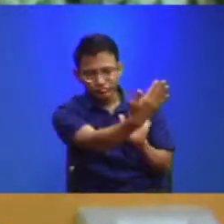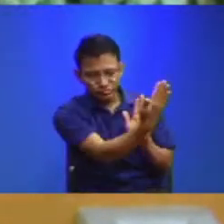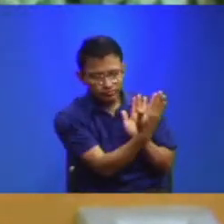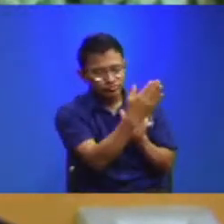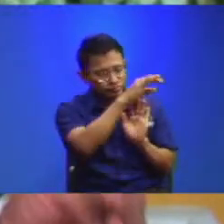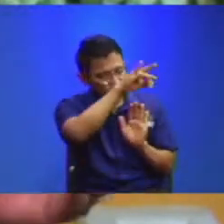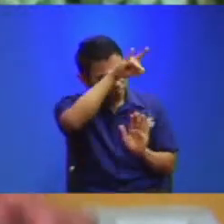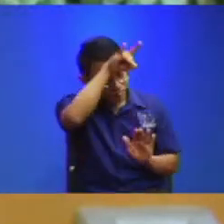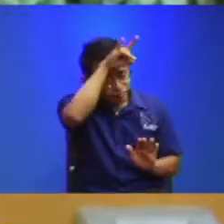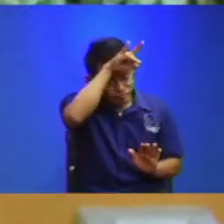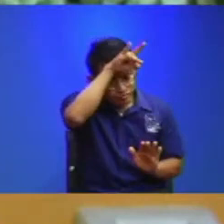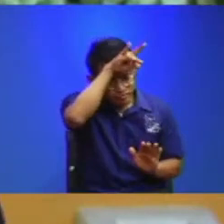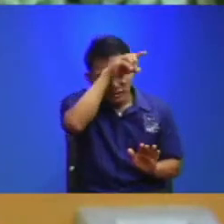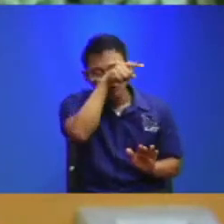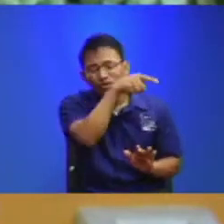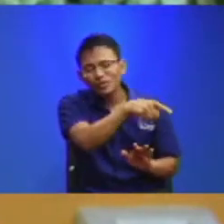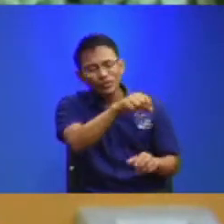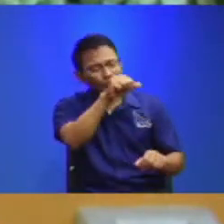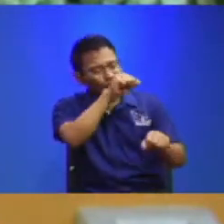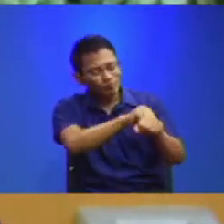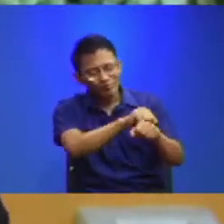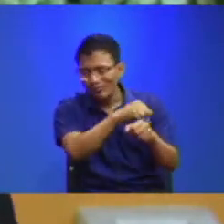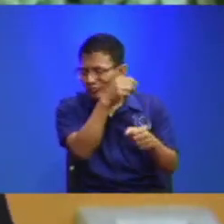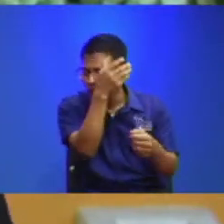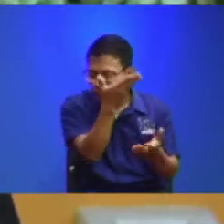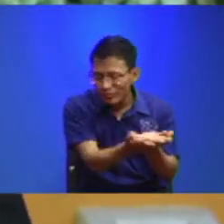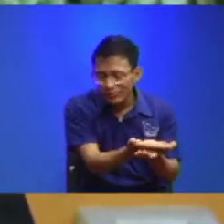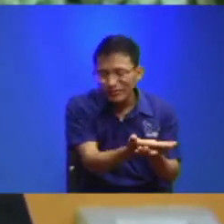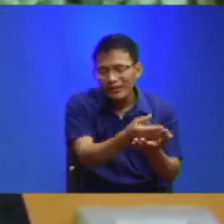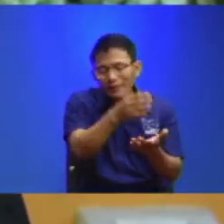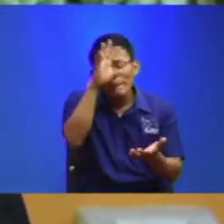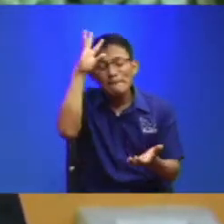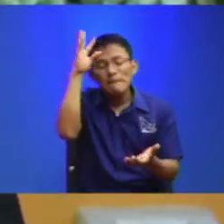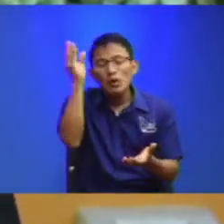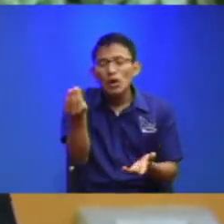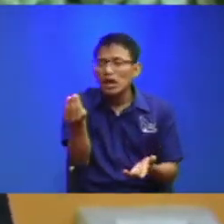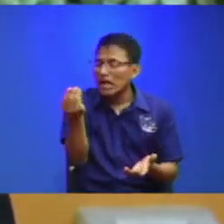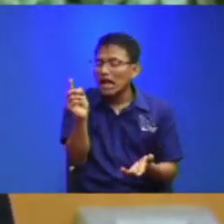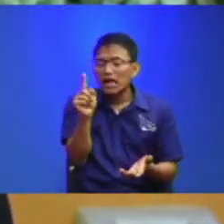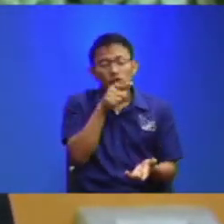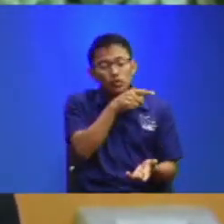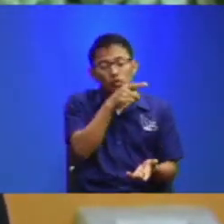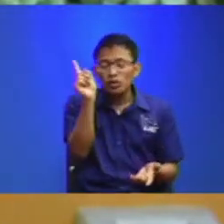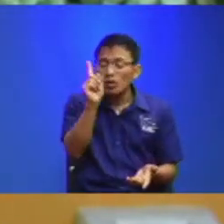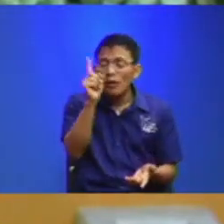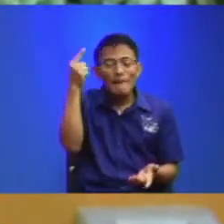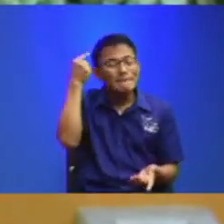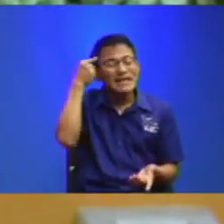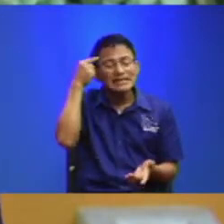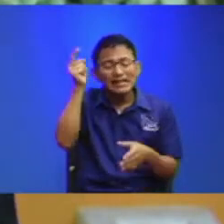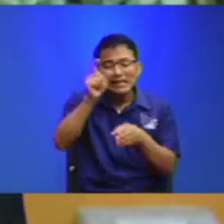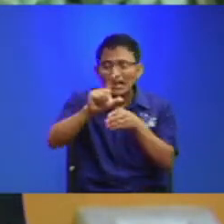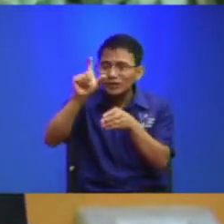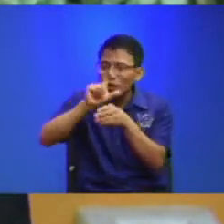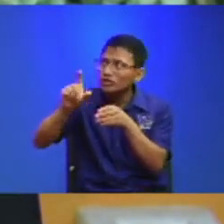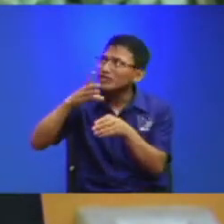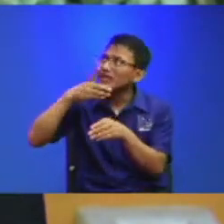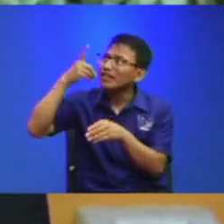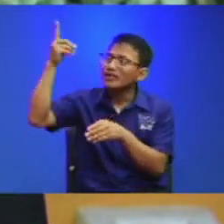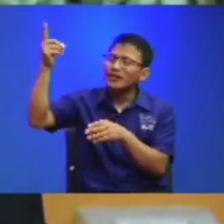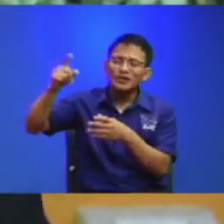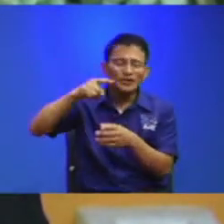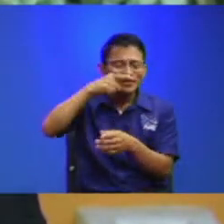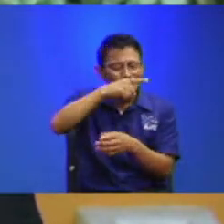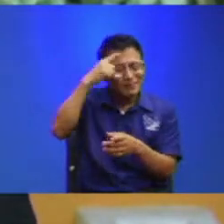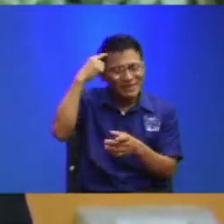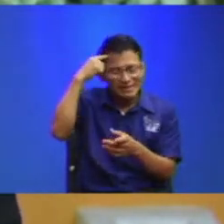Porque me eres fiera de tropiezo, porque no estás pensando en las cosas de Dios, sino que estás pensando en las cosas de los hombres. Dios mío, el tiempo me